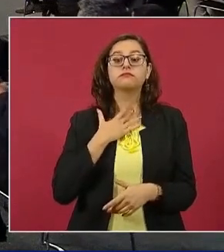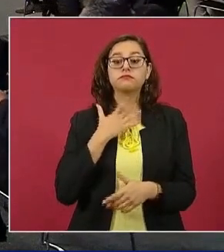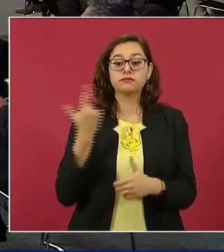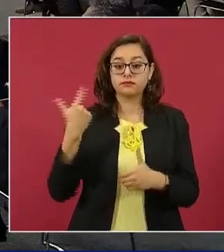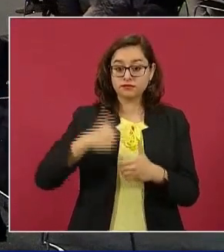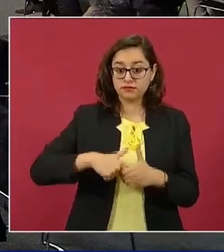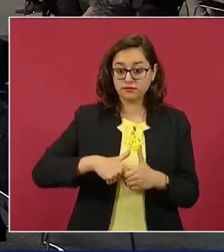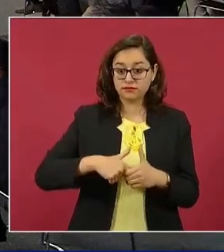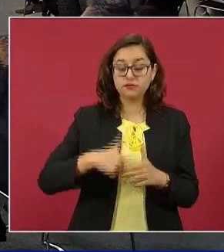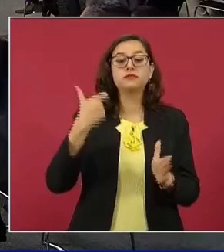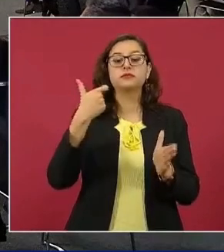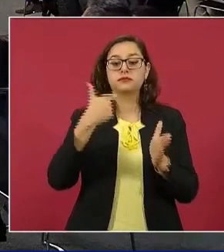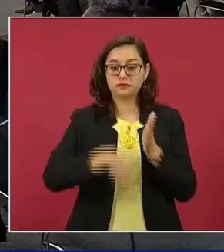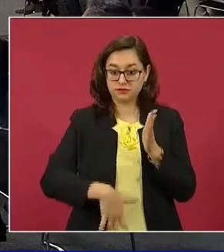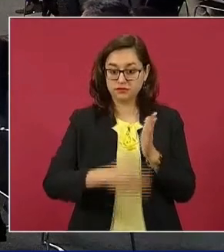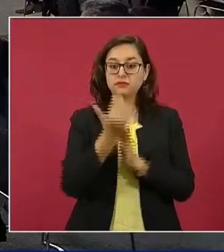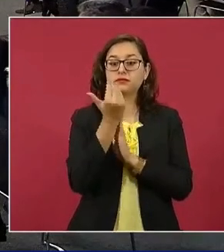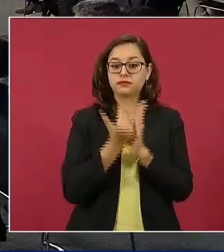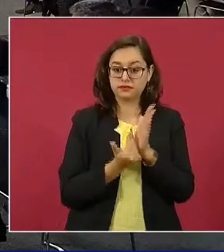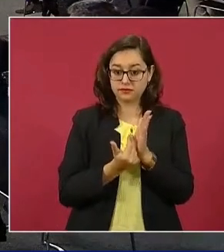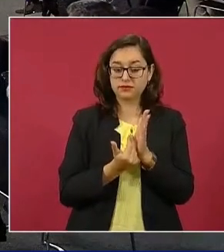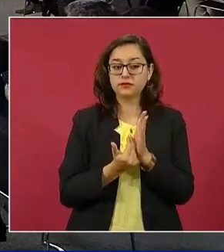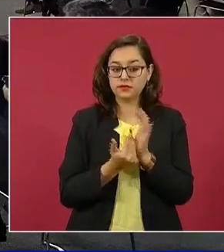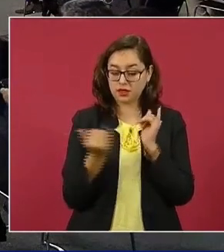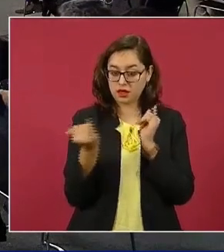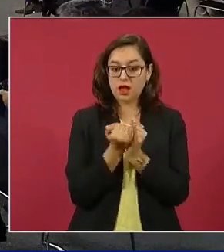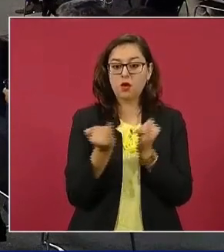combustibles. Ese es un acuerdo.